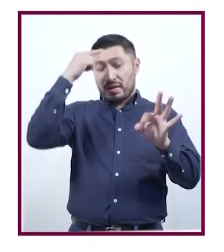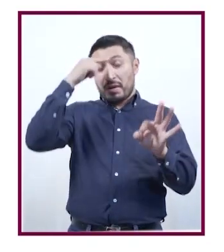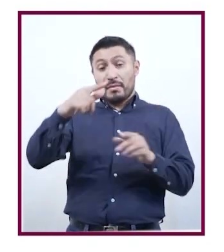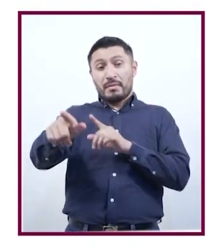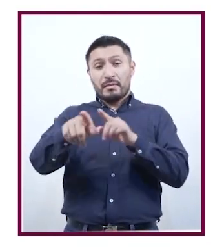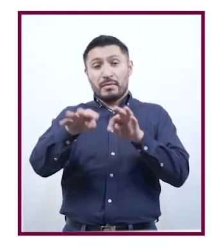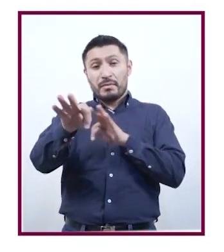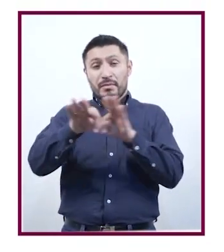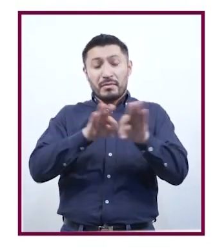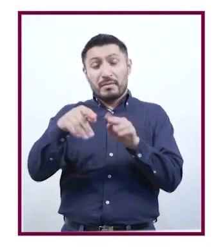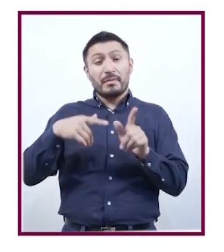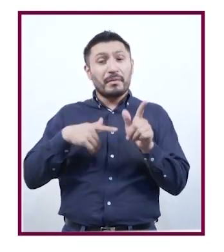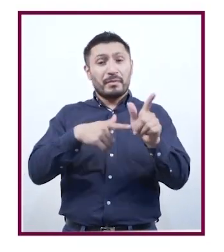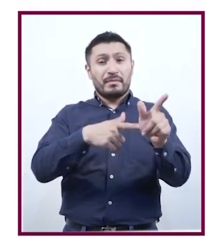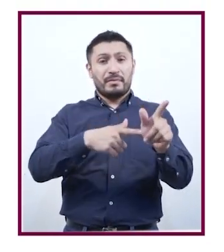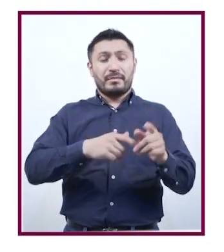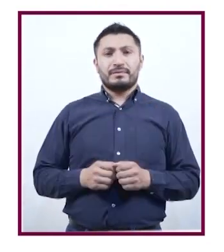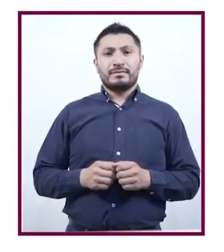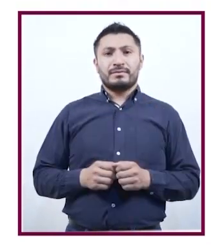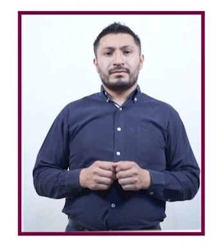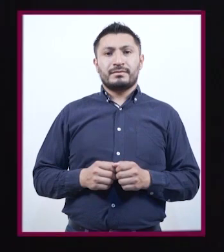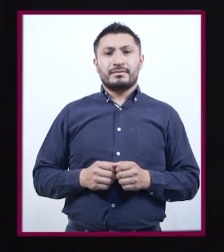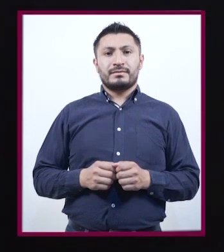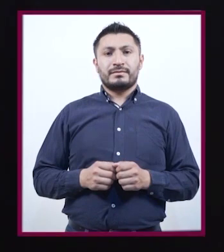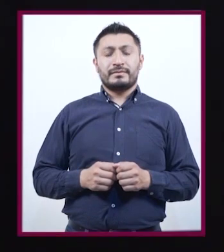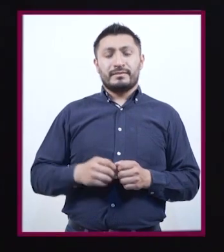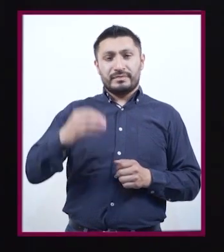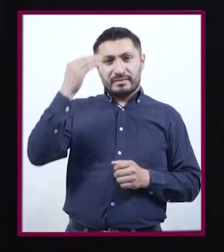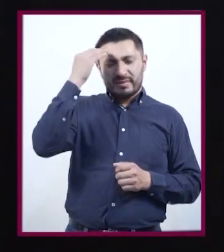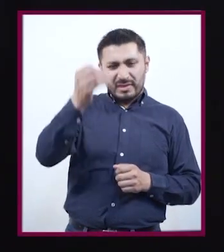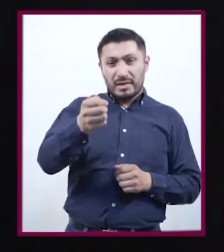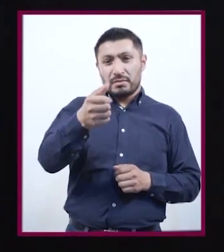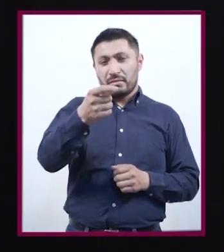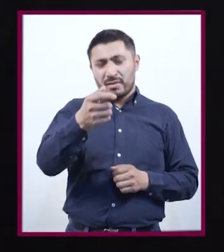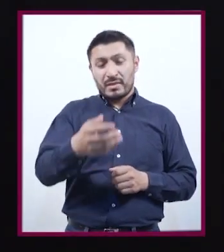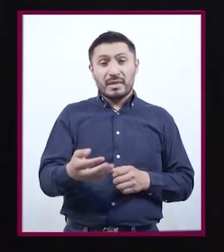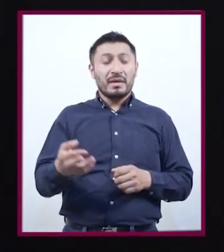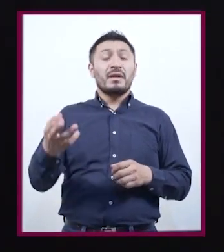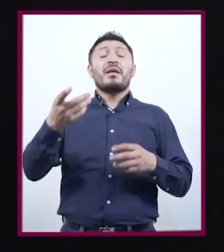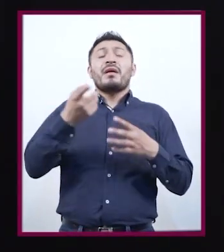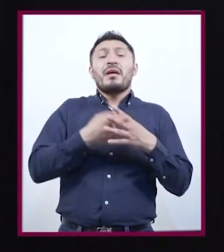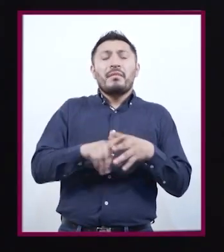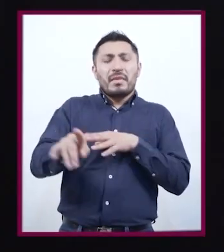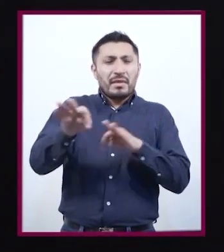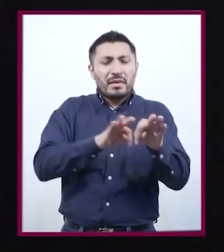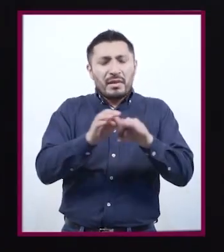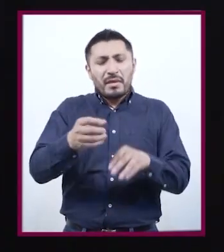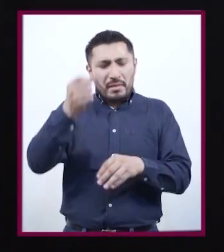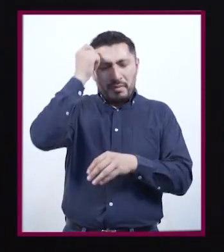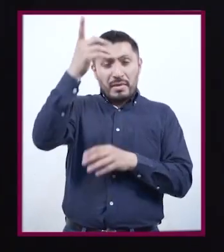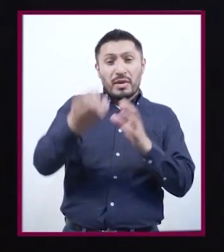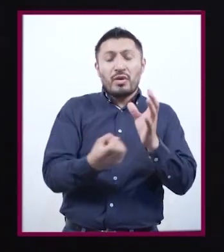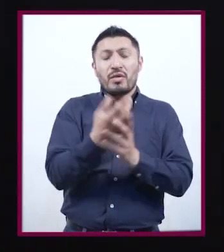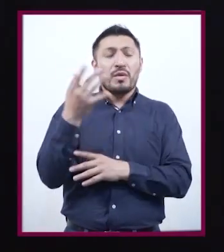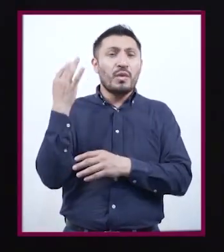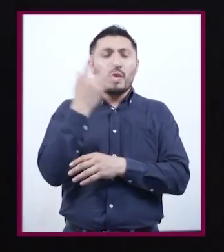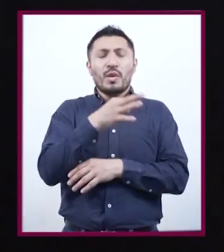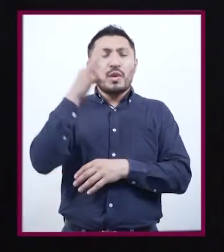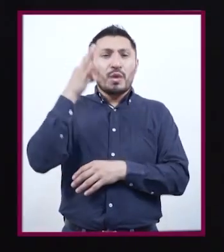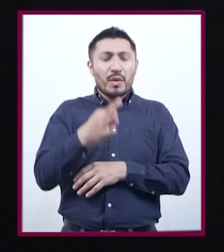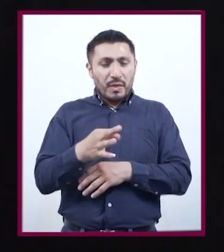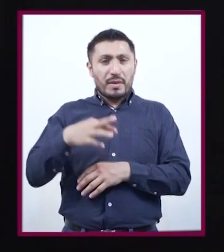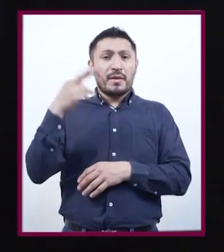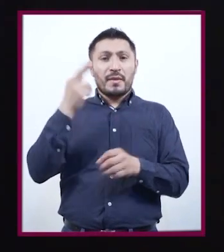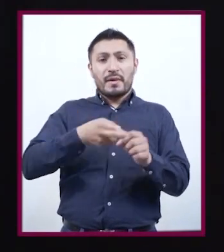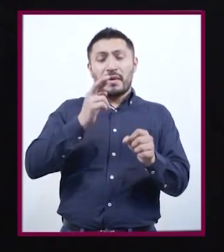prima ideal para continuar trabajando. En poco tiempo comenzaron a fabricar su nuevo invento, un delicioso refresco de naranja